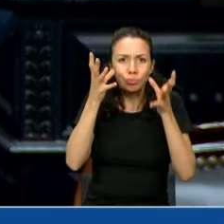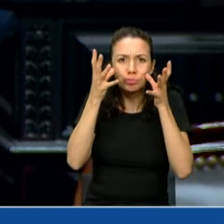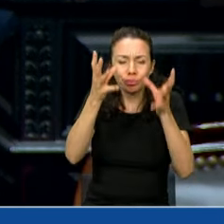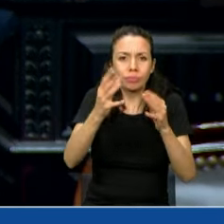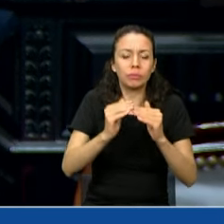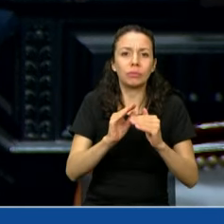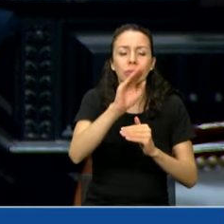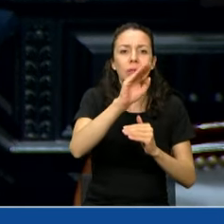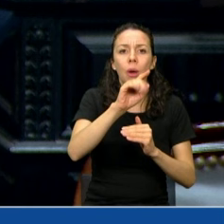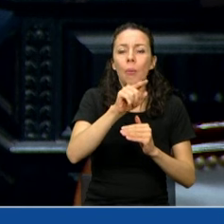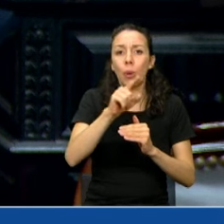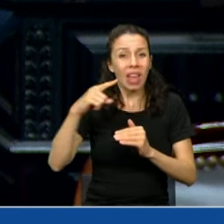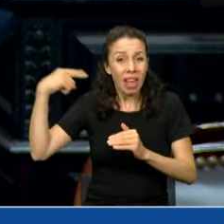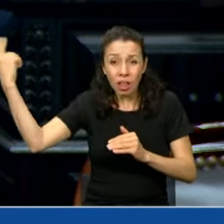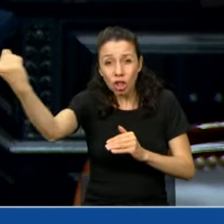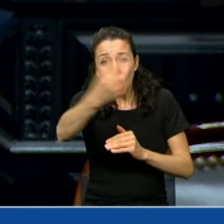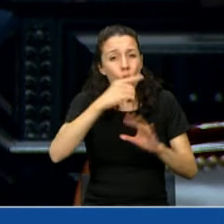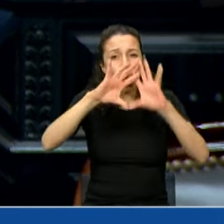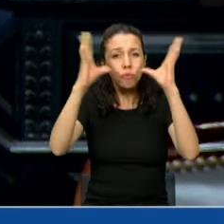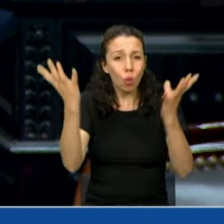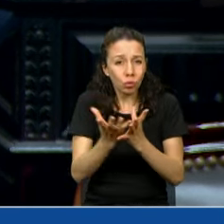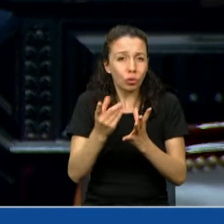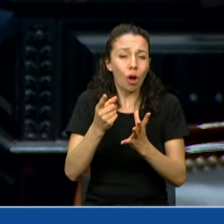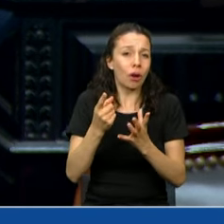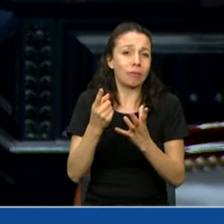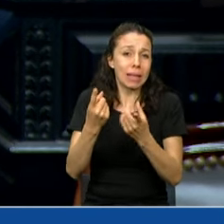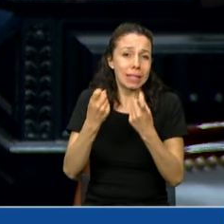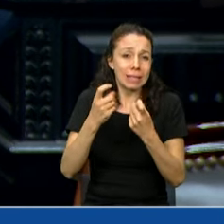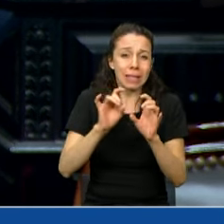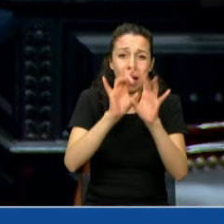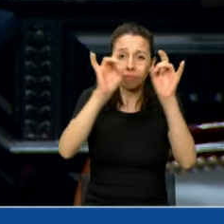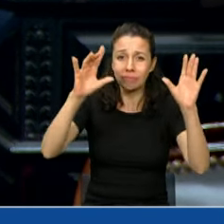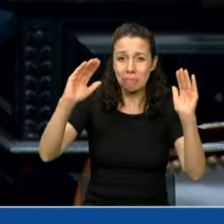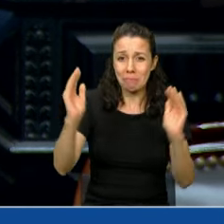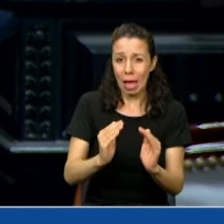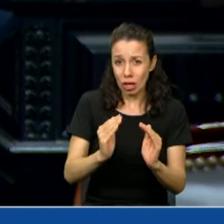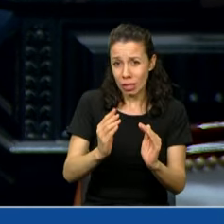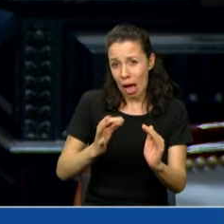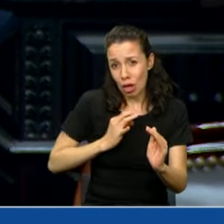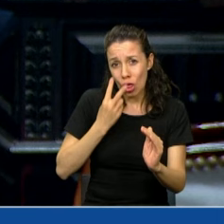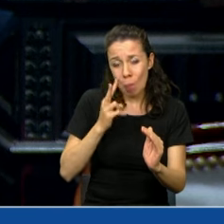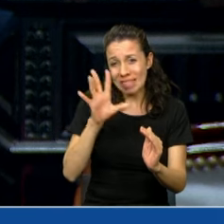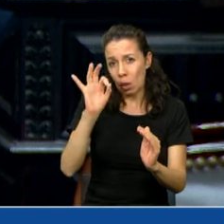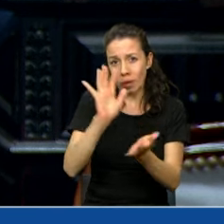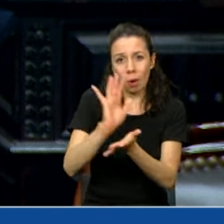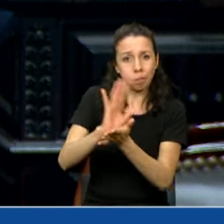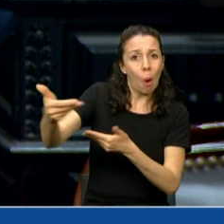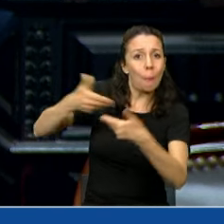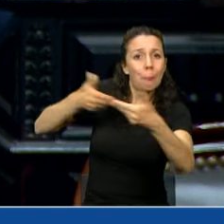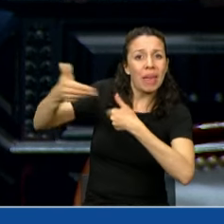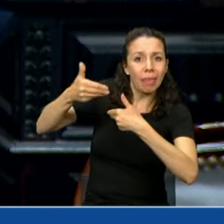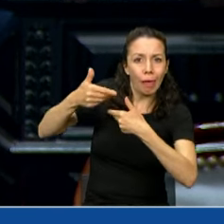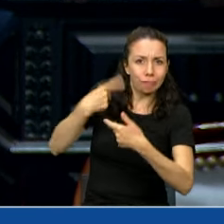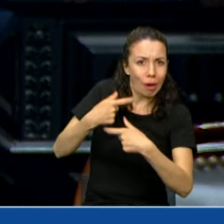descarbonización para el 2050 primera limitante por el lado de la demanda Y por el lado de la oferta no es menor y también se ha